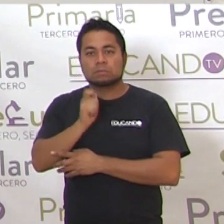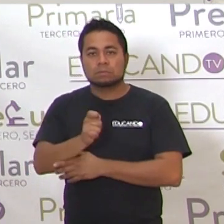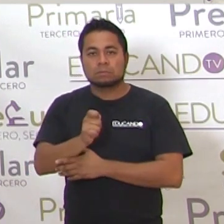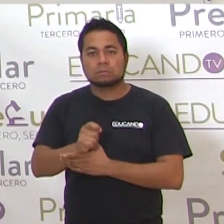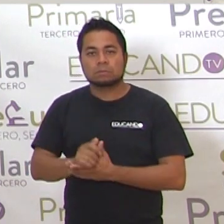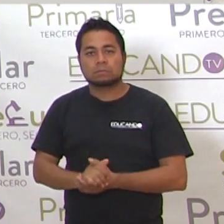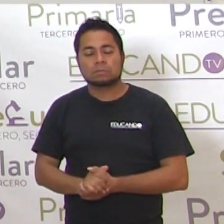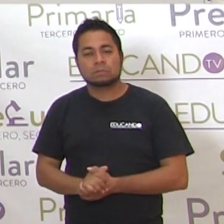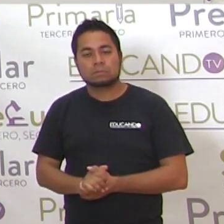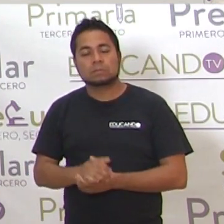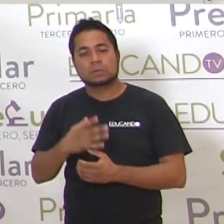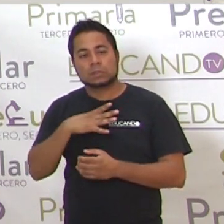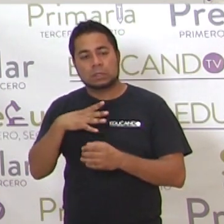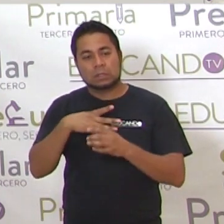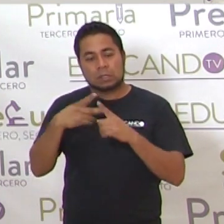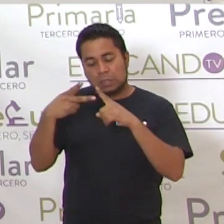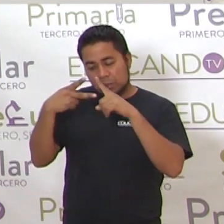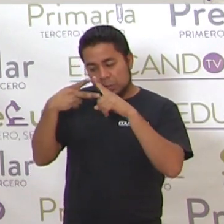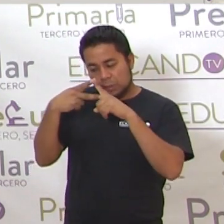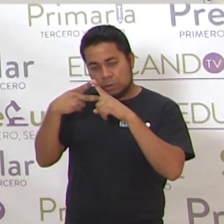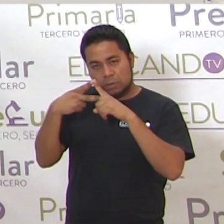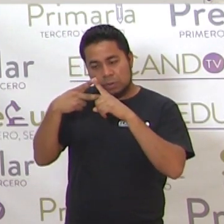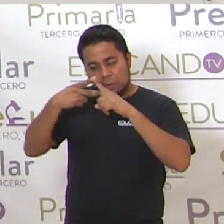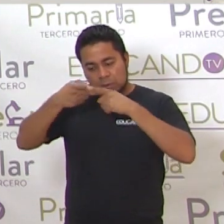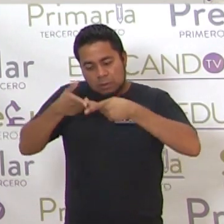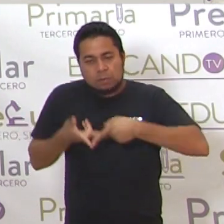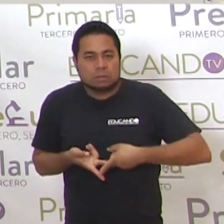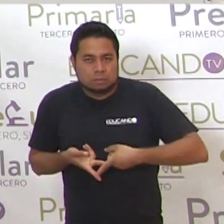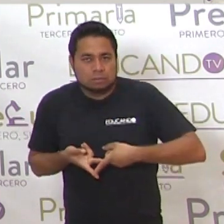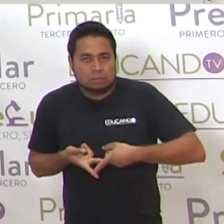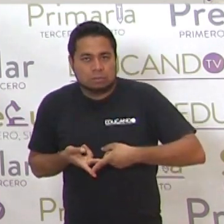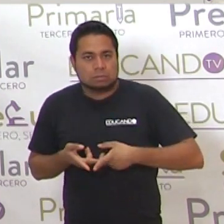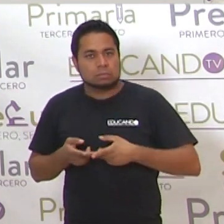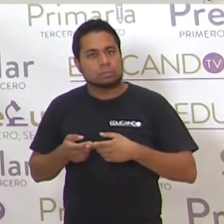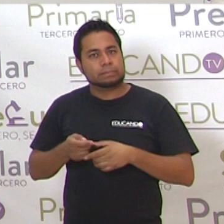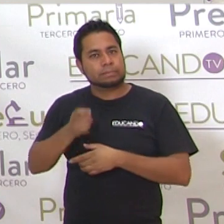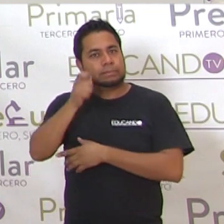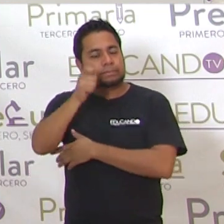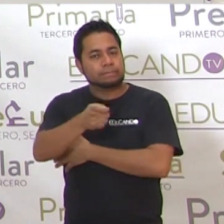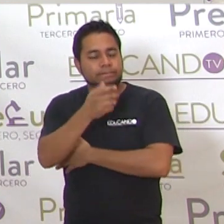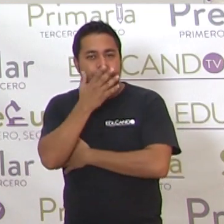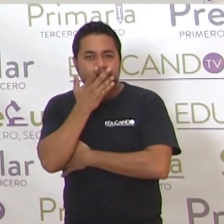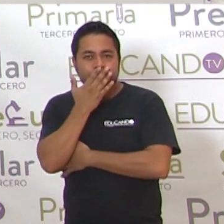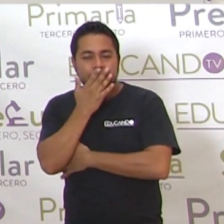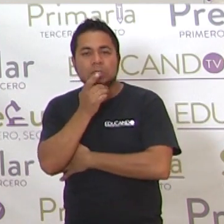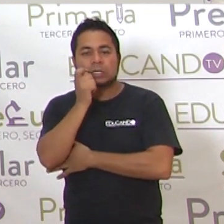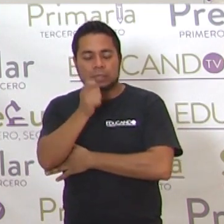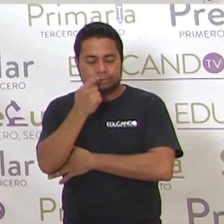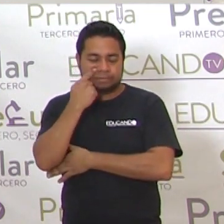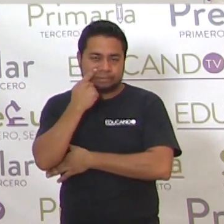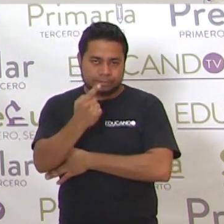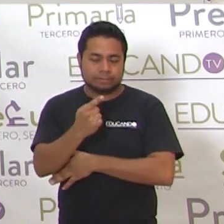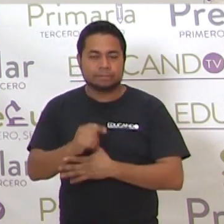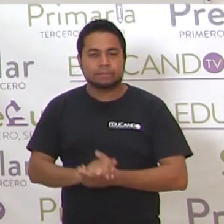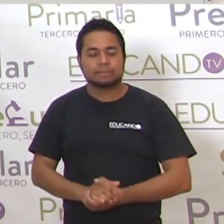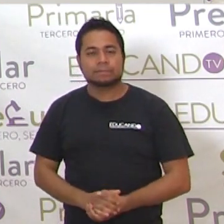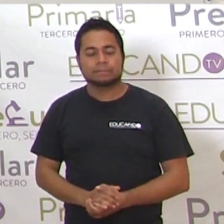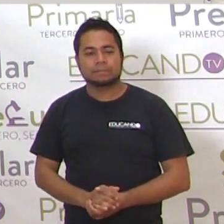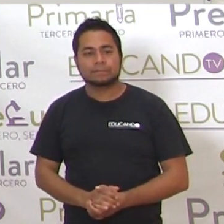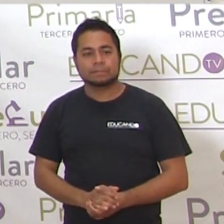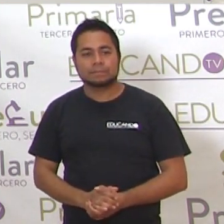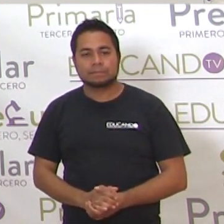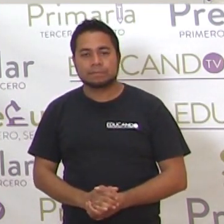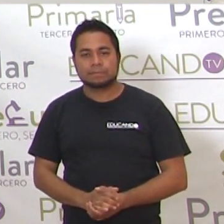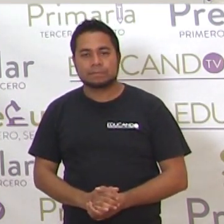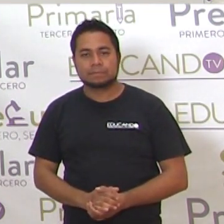un triángulo hacia abajo y qué significa este icono mucha atención significa